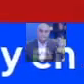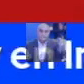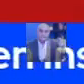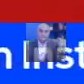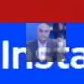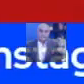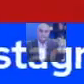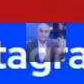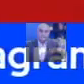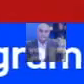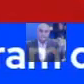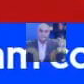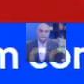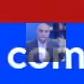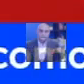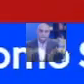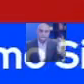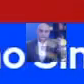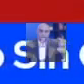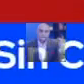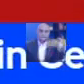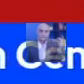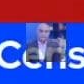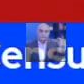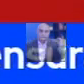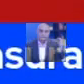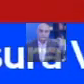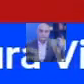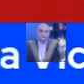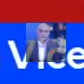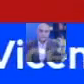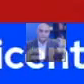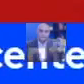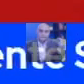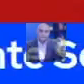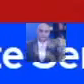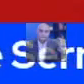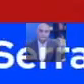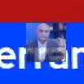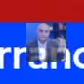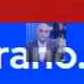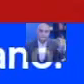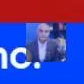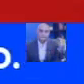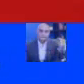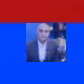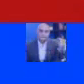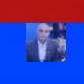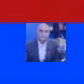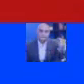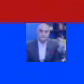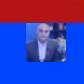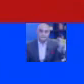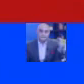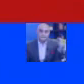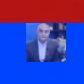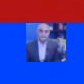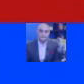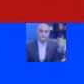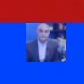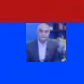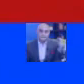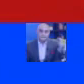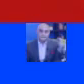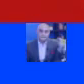de diálogo con Meme Yamel, ¿qué pensabas de lo que dijo el presidente Andrés Manuel López Obrador? Que me parece que nos deja una hermosa